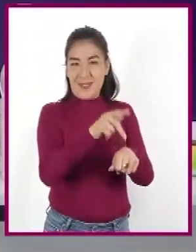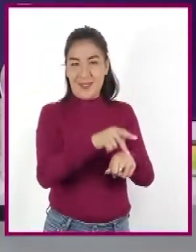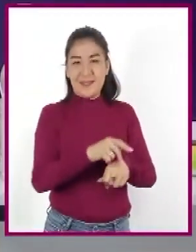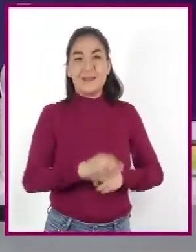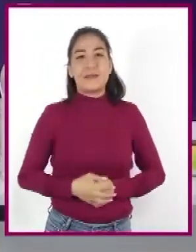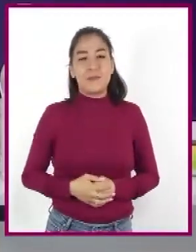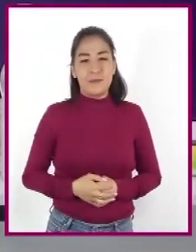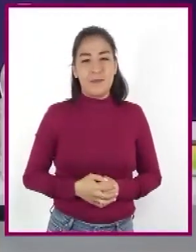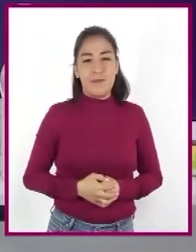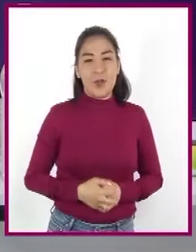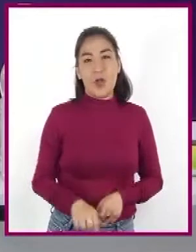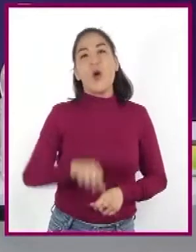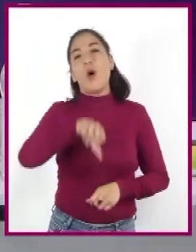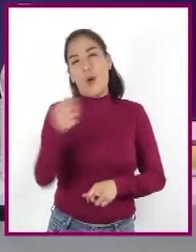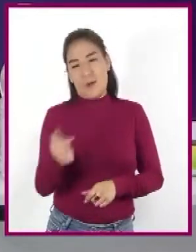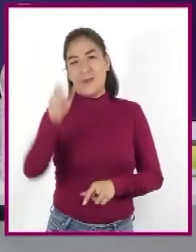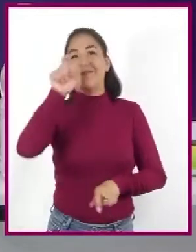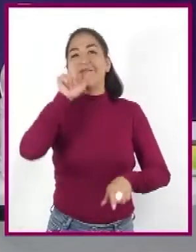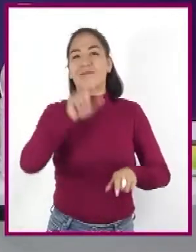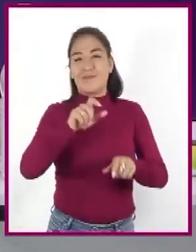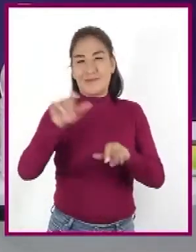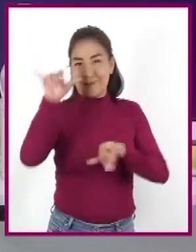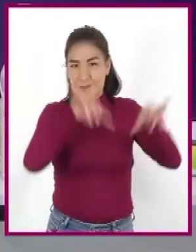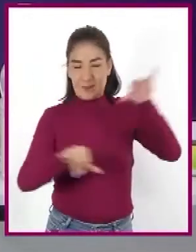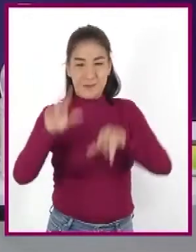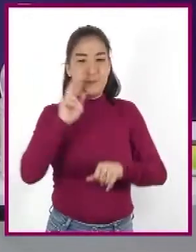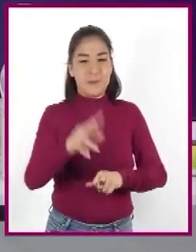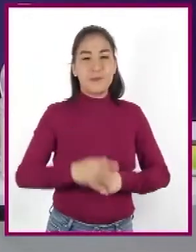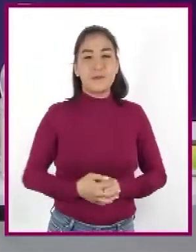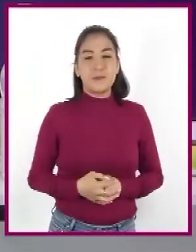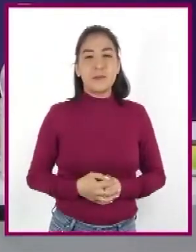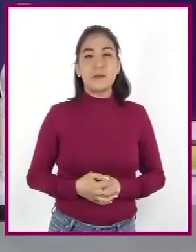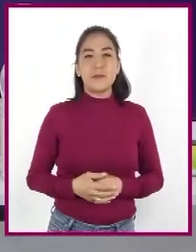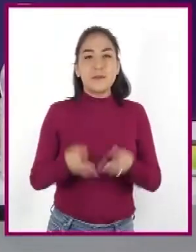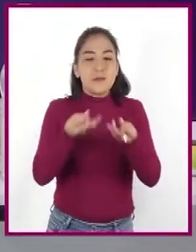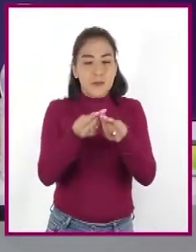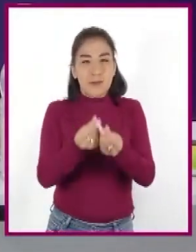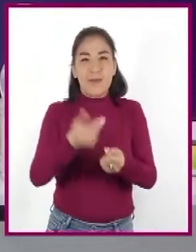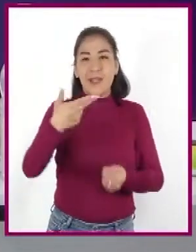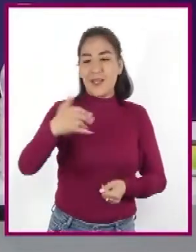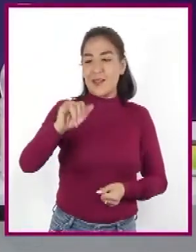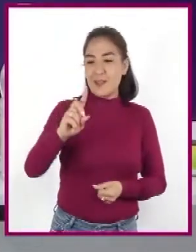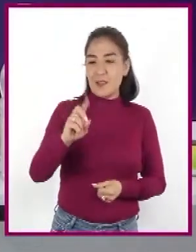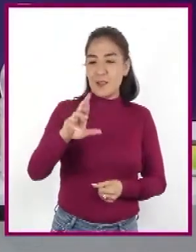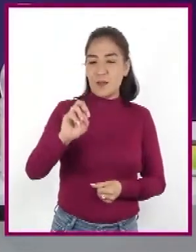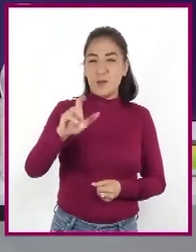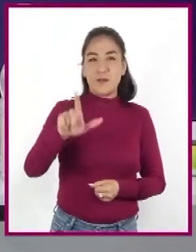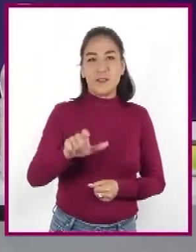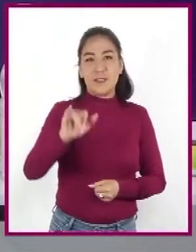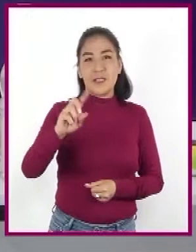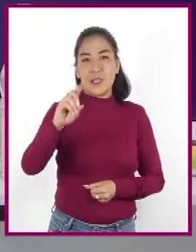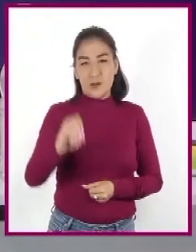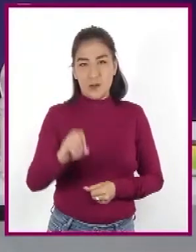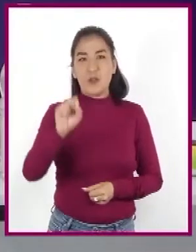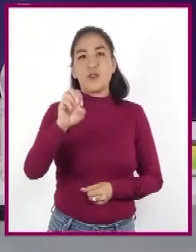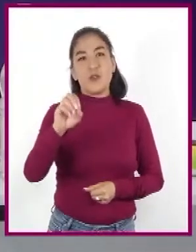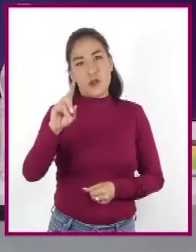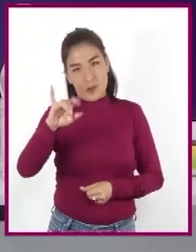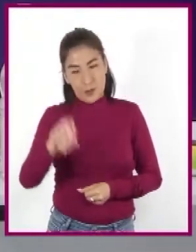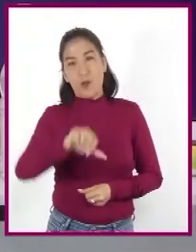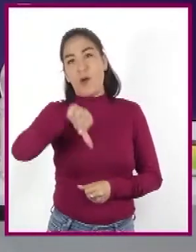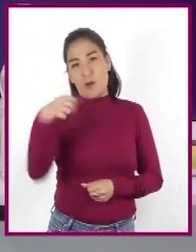con otras actividades experimentales. Tenemos una disolución de hidróxido de sodio y otra de cloruro de